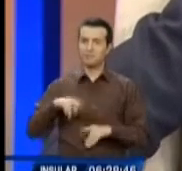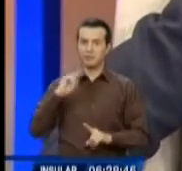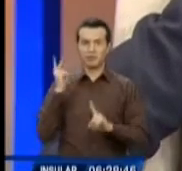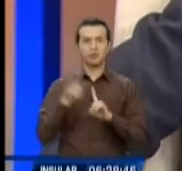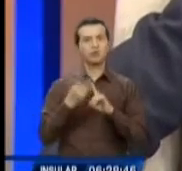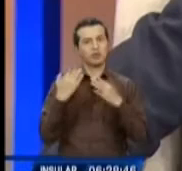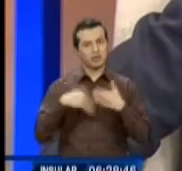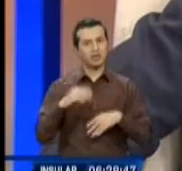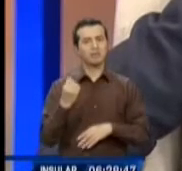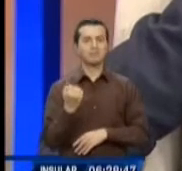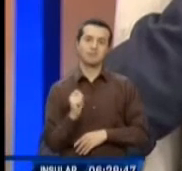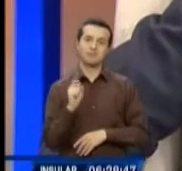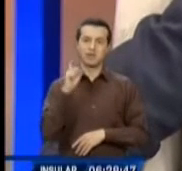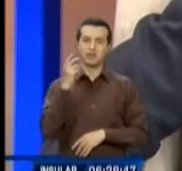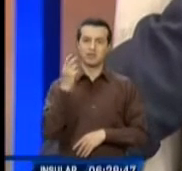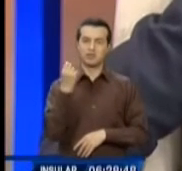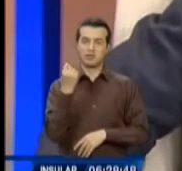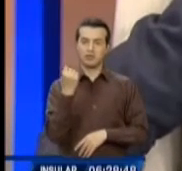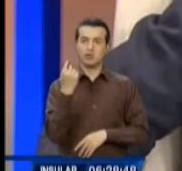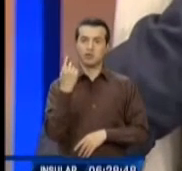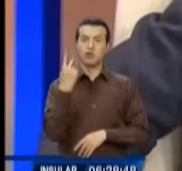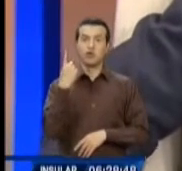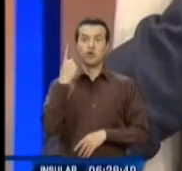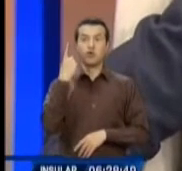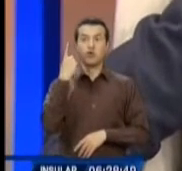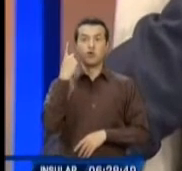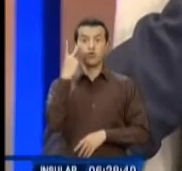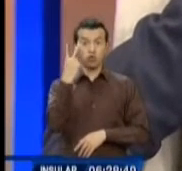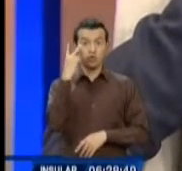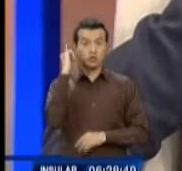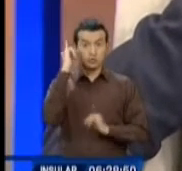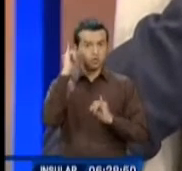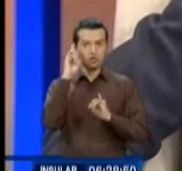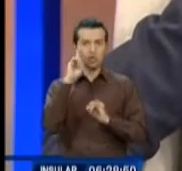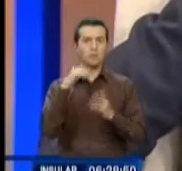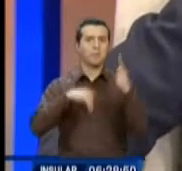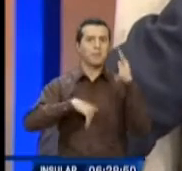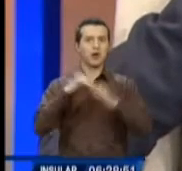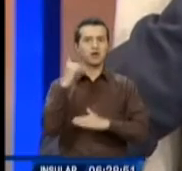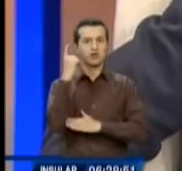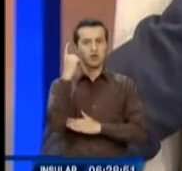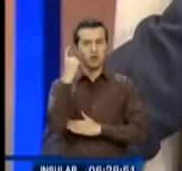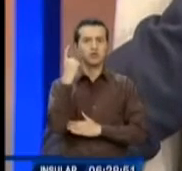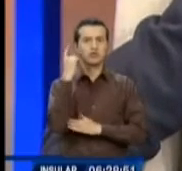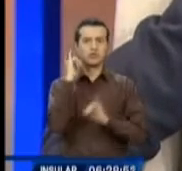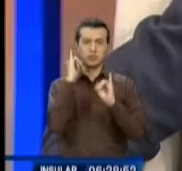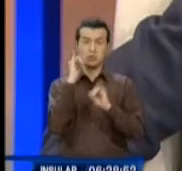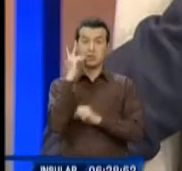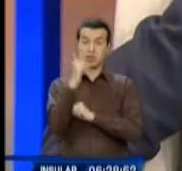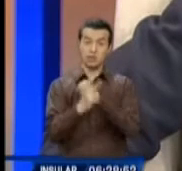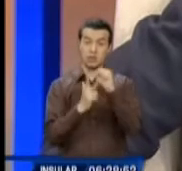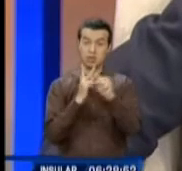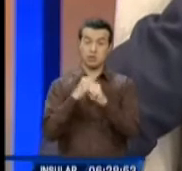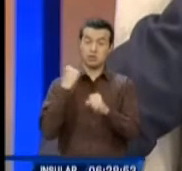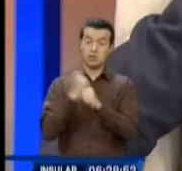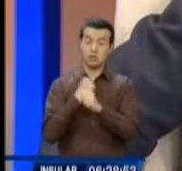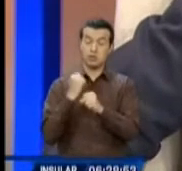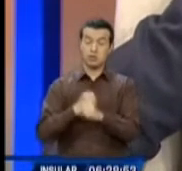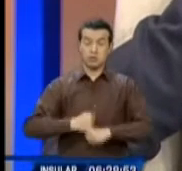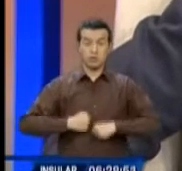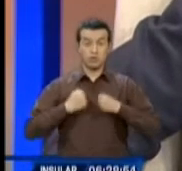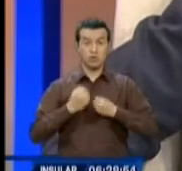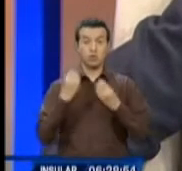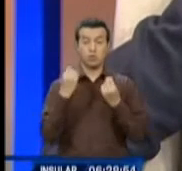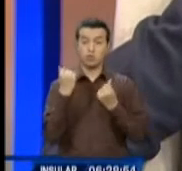más de recursos. Ya no fuimos 2 instructores, sino 11 instructores. Pero sí, son 3 años arduos de mucho trabajo. hay